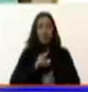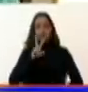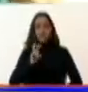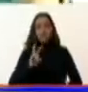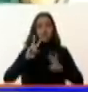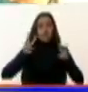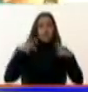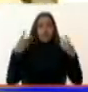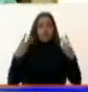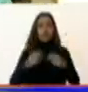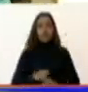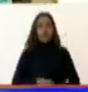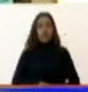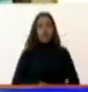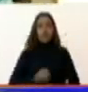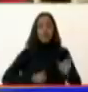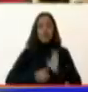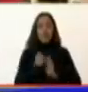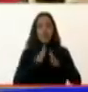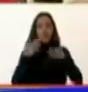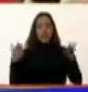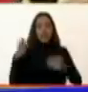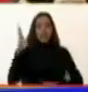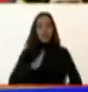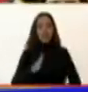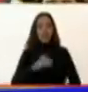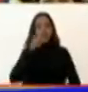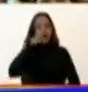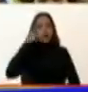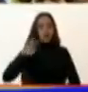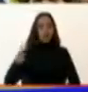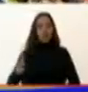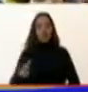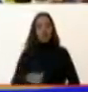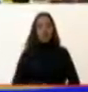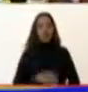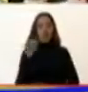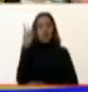victoria. Será más grandiosa la victoria que viene para el pueblo de Bolivia.